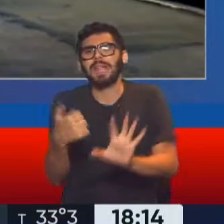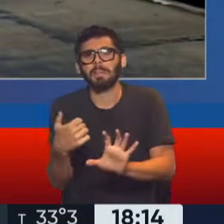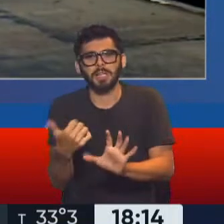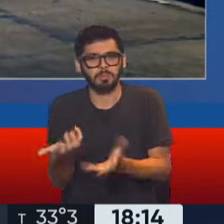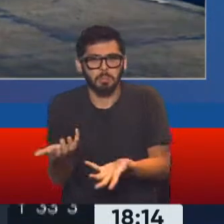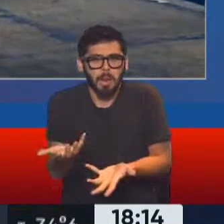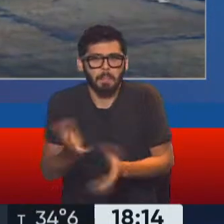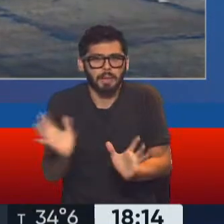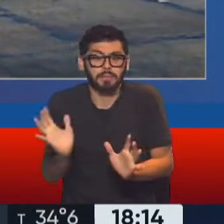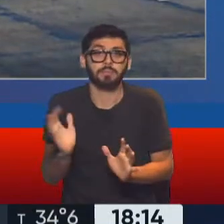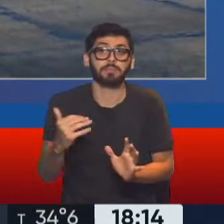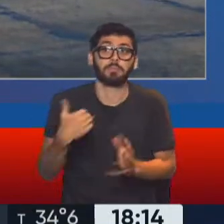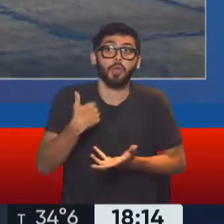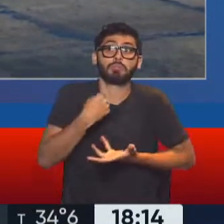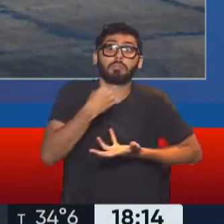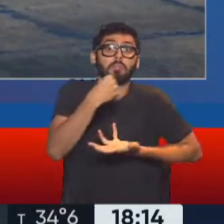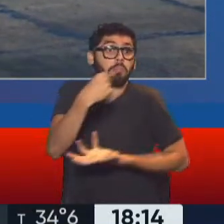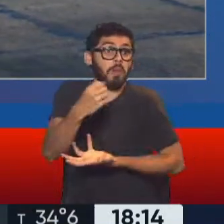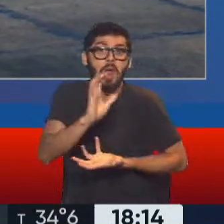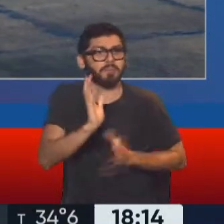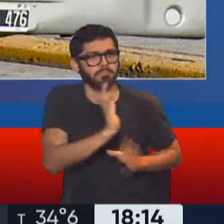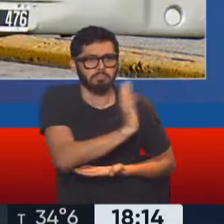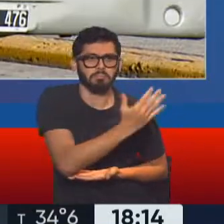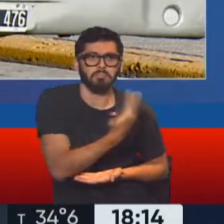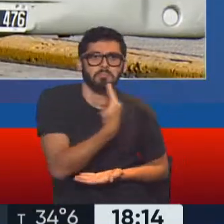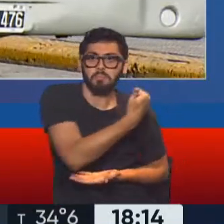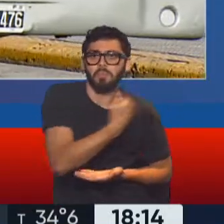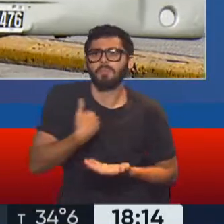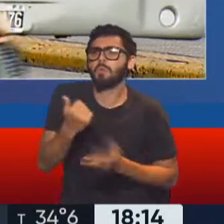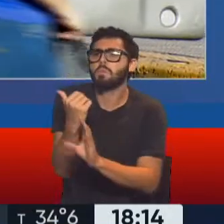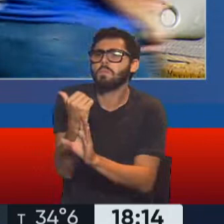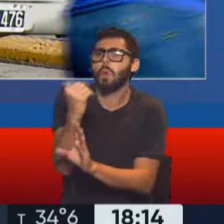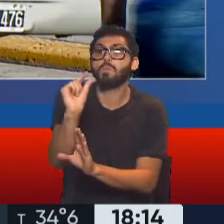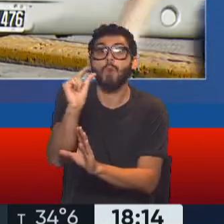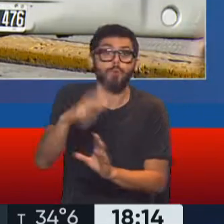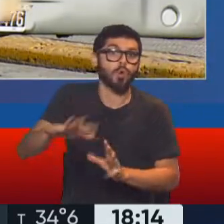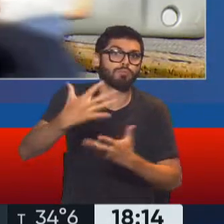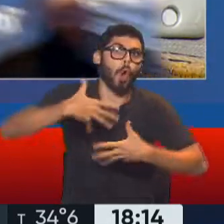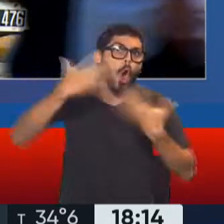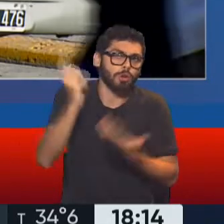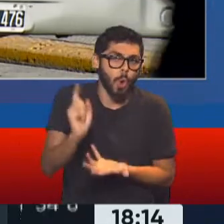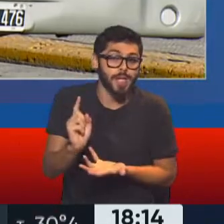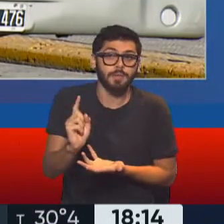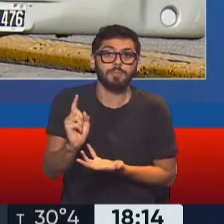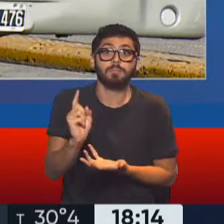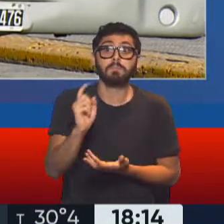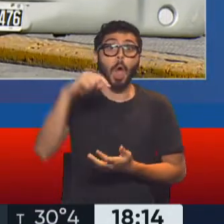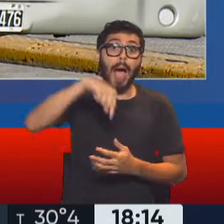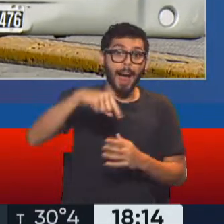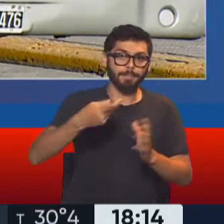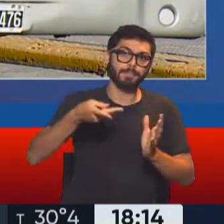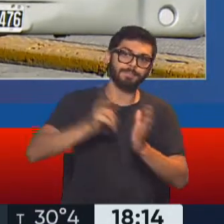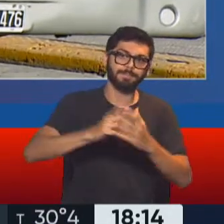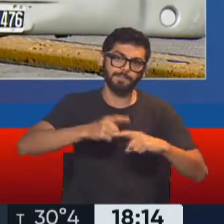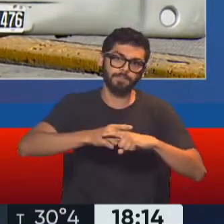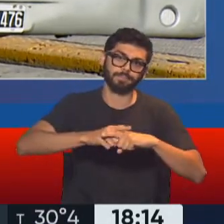ahorro subsidios a la nación y el impacto social no es tan grande. Pero lógicamente esto abre un nuevo foco de conflicto entre